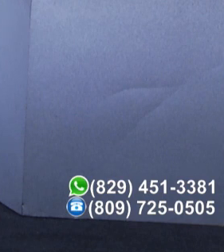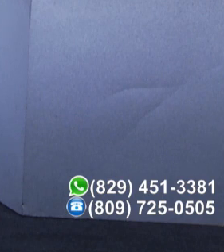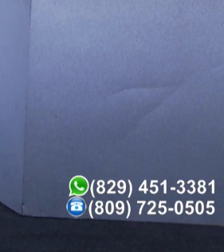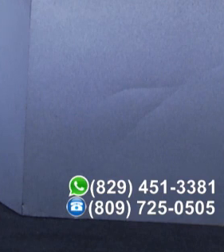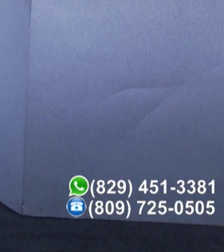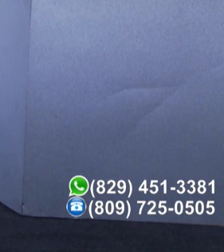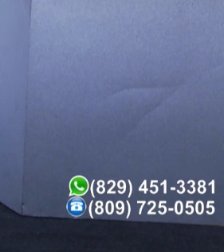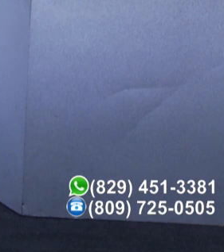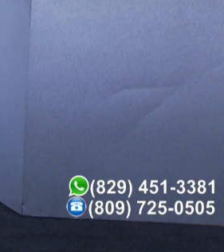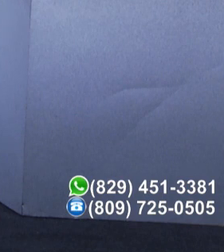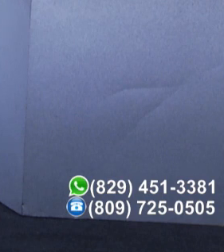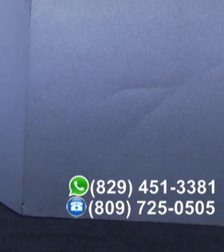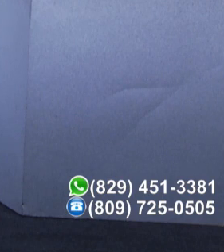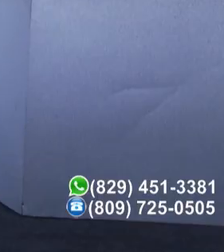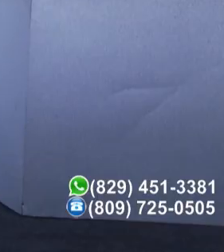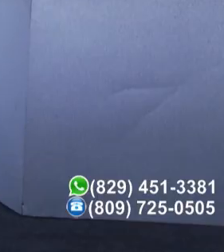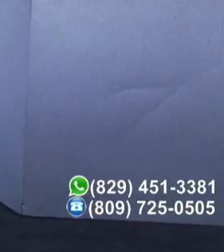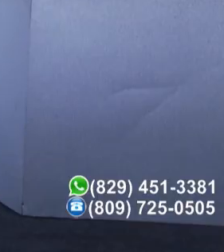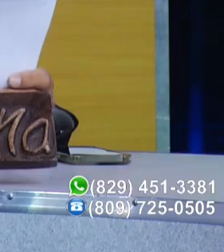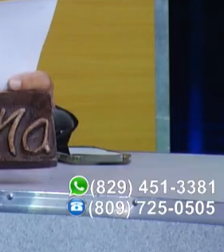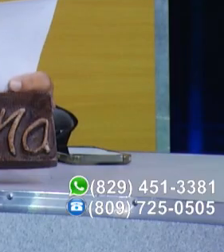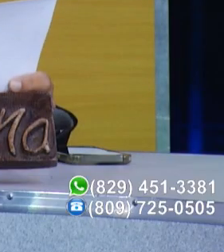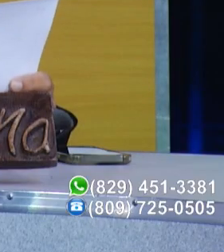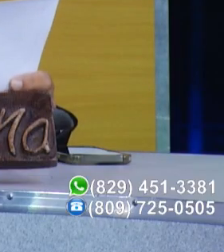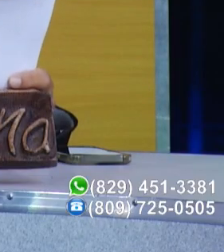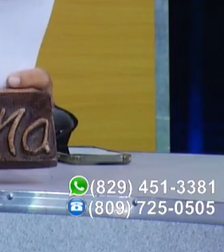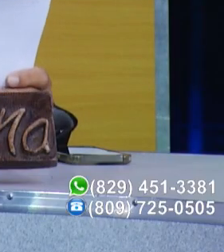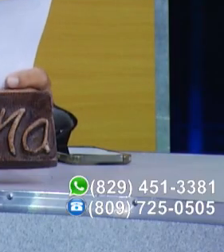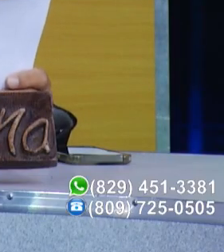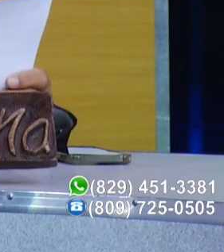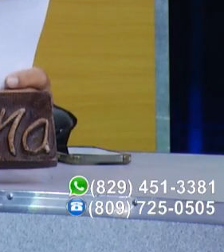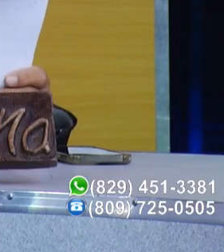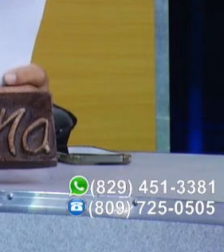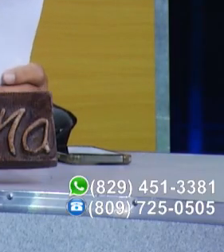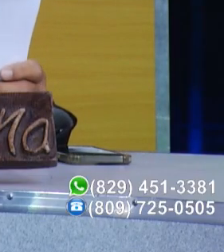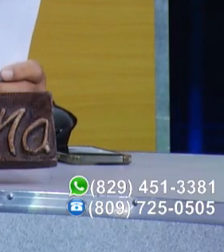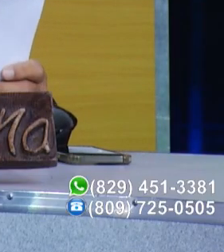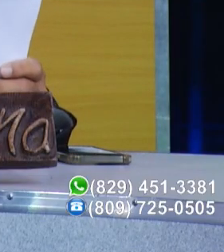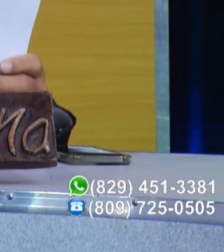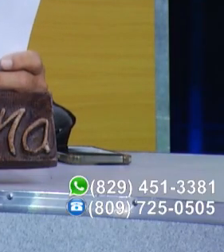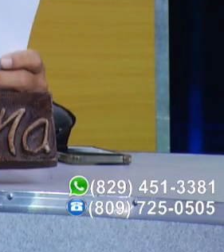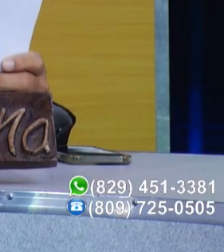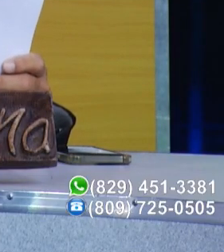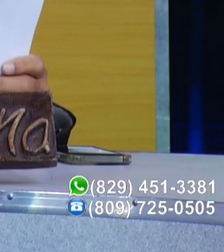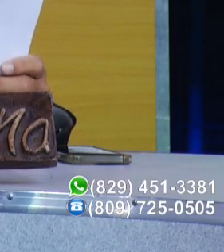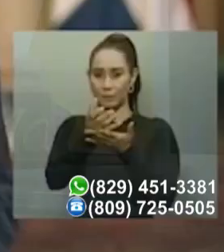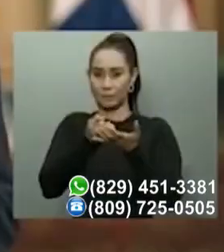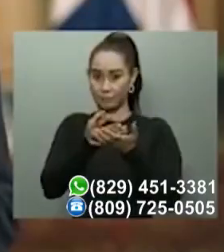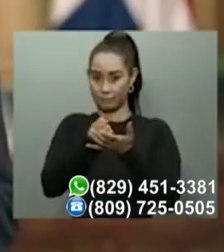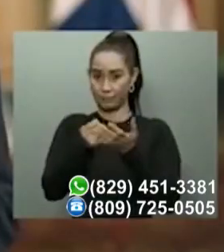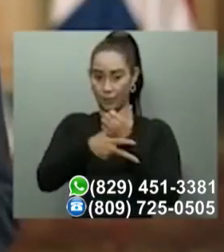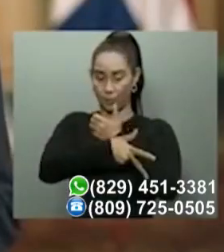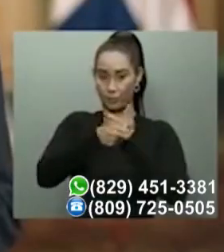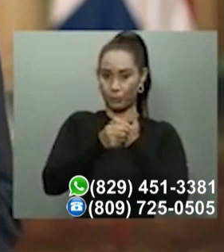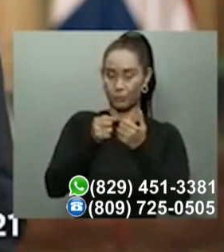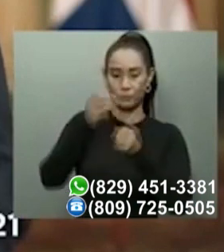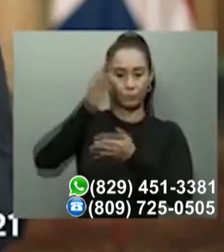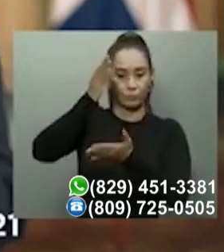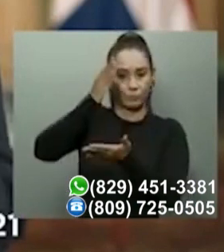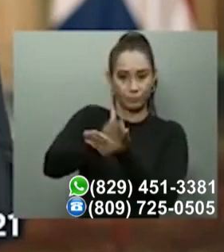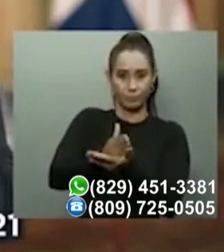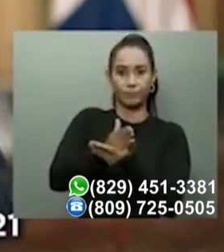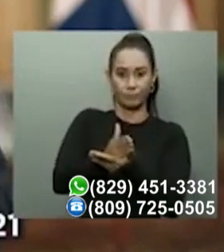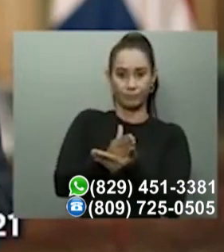bueno señores luís abinader anuncia no implementará reforma fiscal en un breve